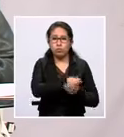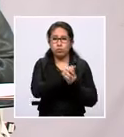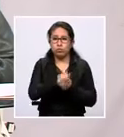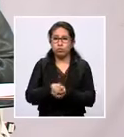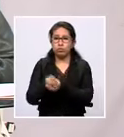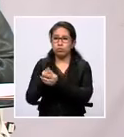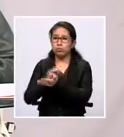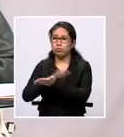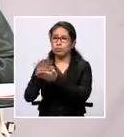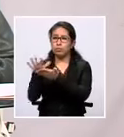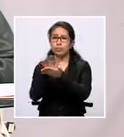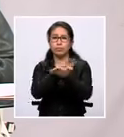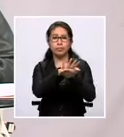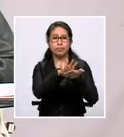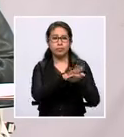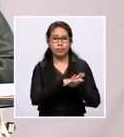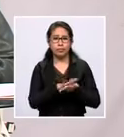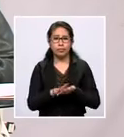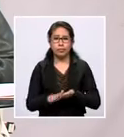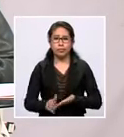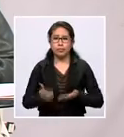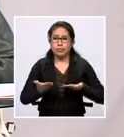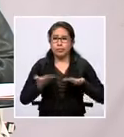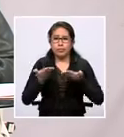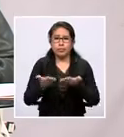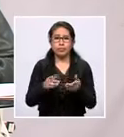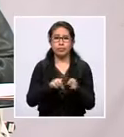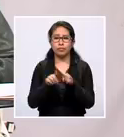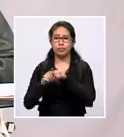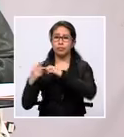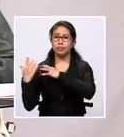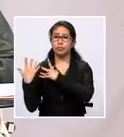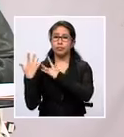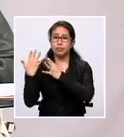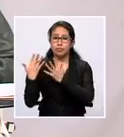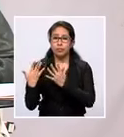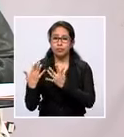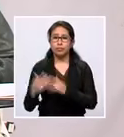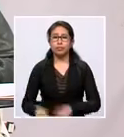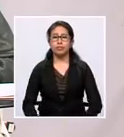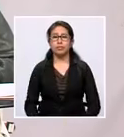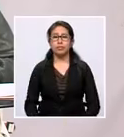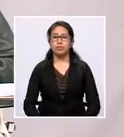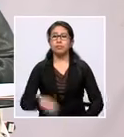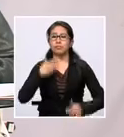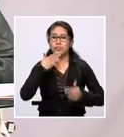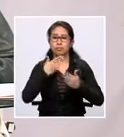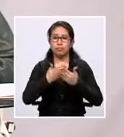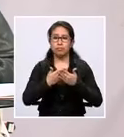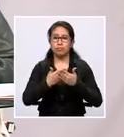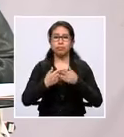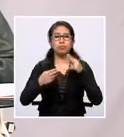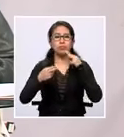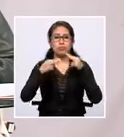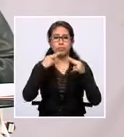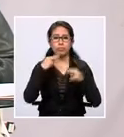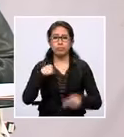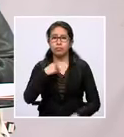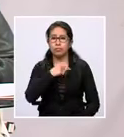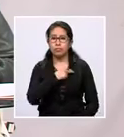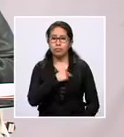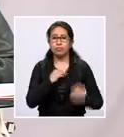llevando una esperanza de vida también y bueno buena noticia estamos casi